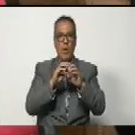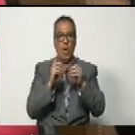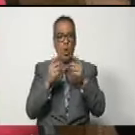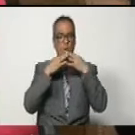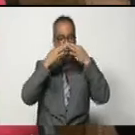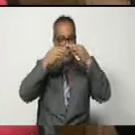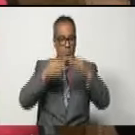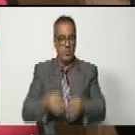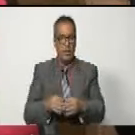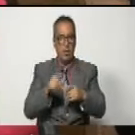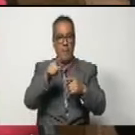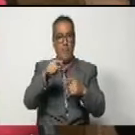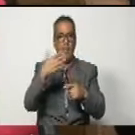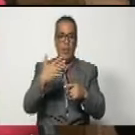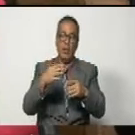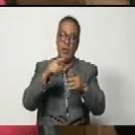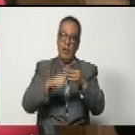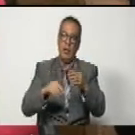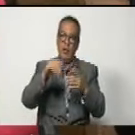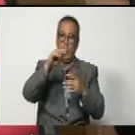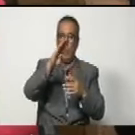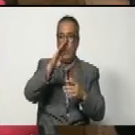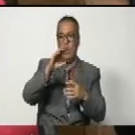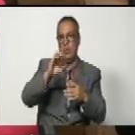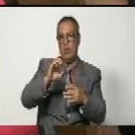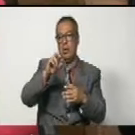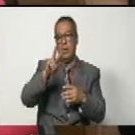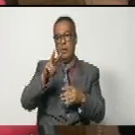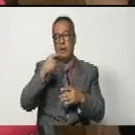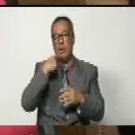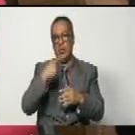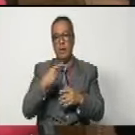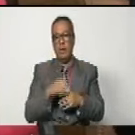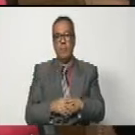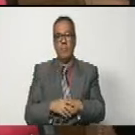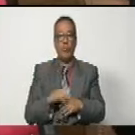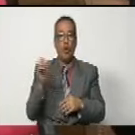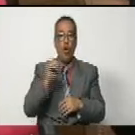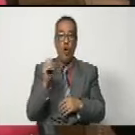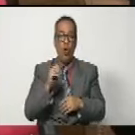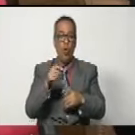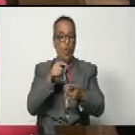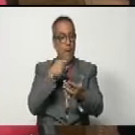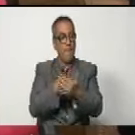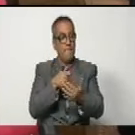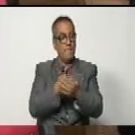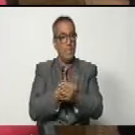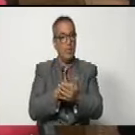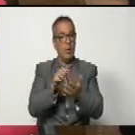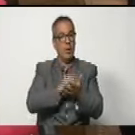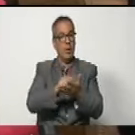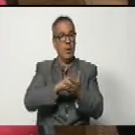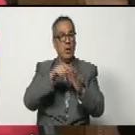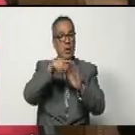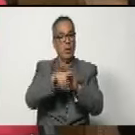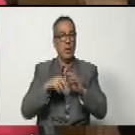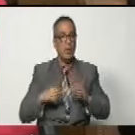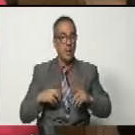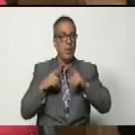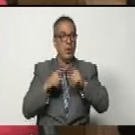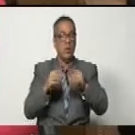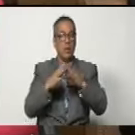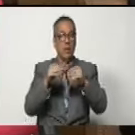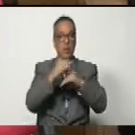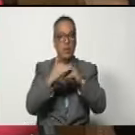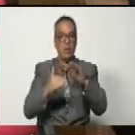oficial de la moneda de mayor valor publicado por el Banco Central de Venezuela o el valor establecido en el reglamento vigente de esta ley. Es